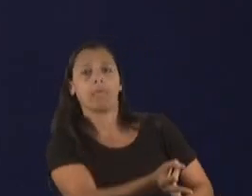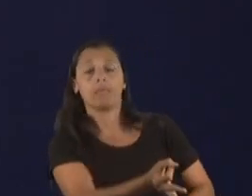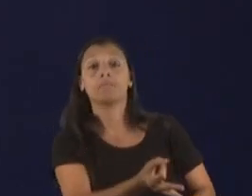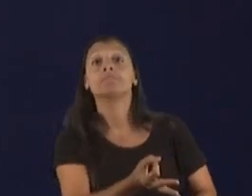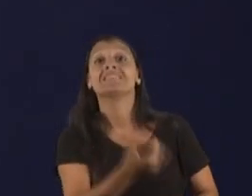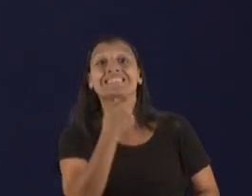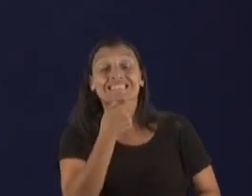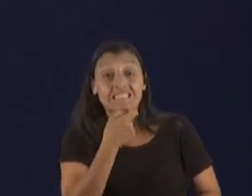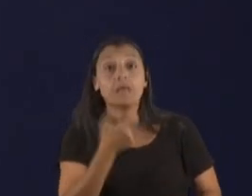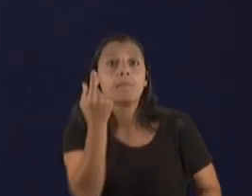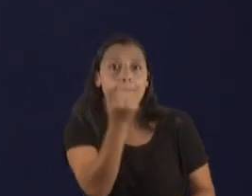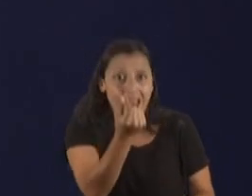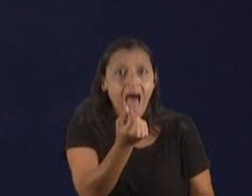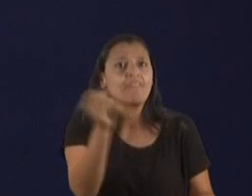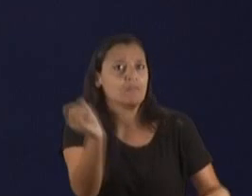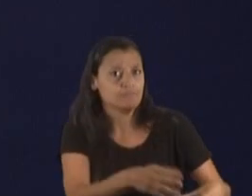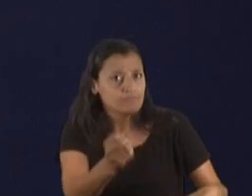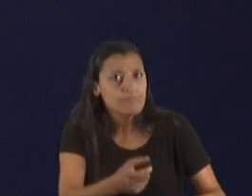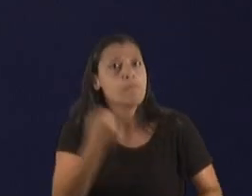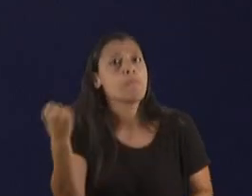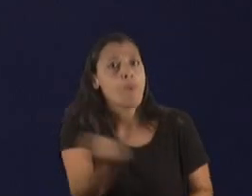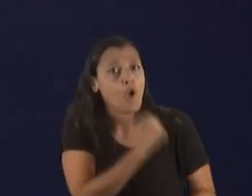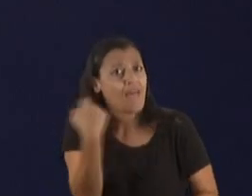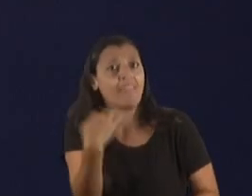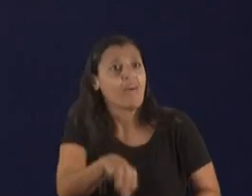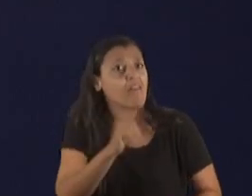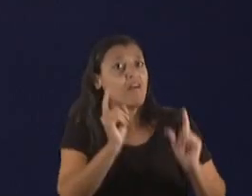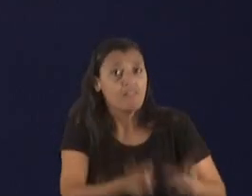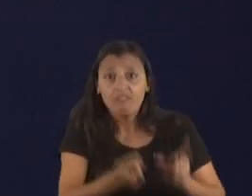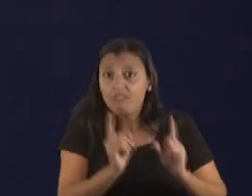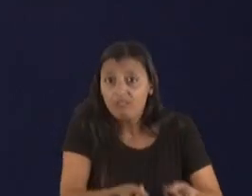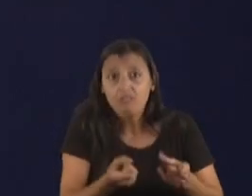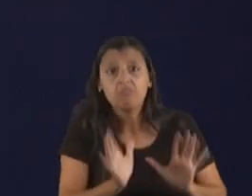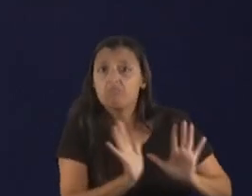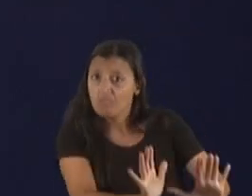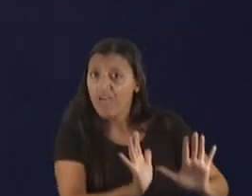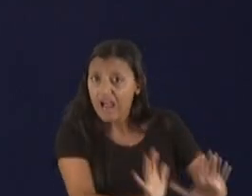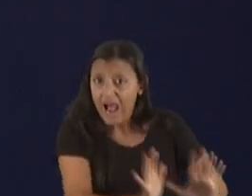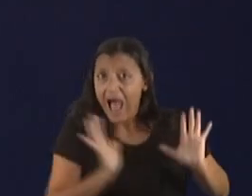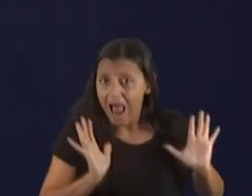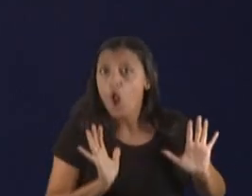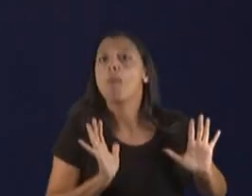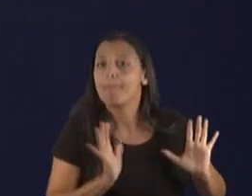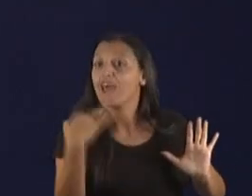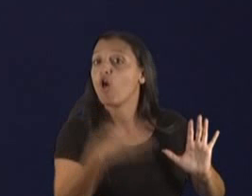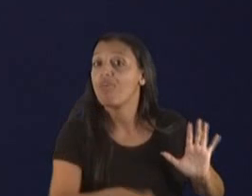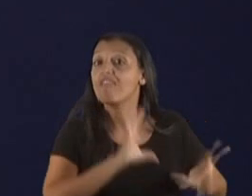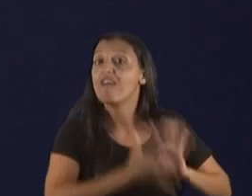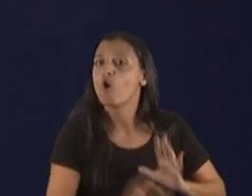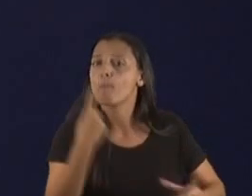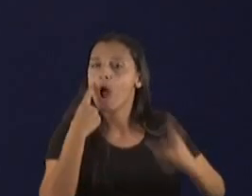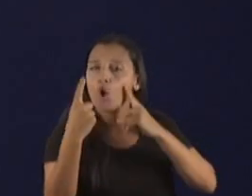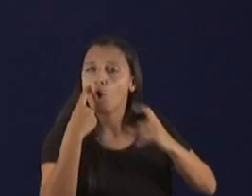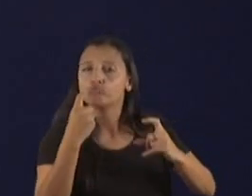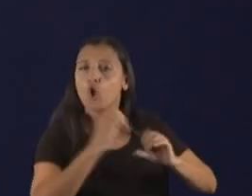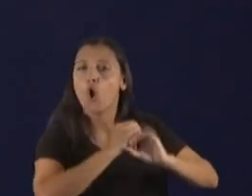seguir existiendo de dinero, tal vez que sigan existiendo, muy transparentados, muy